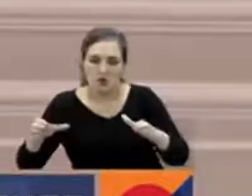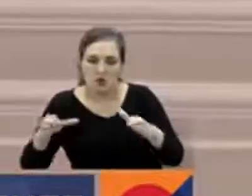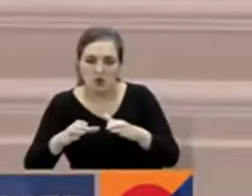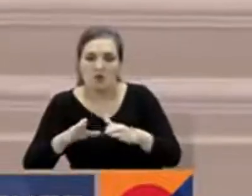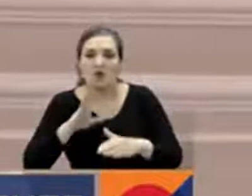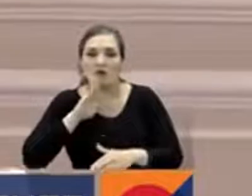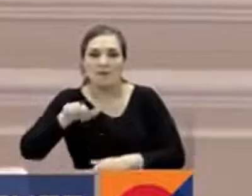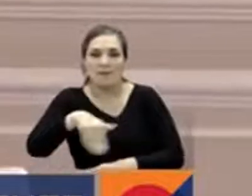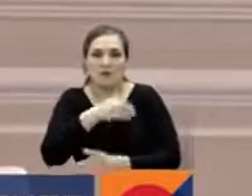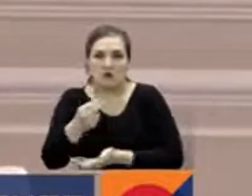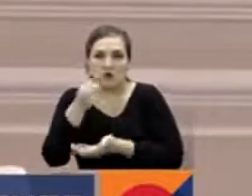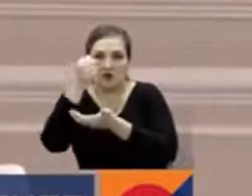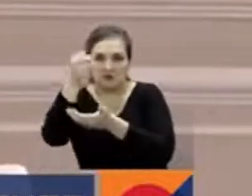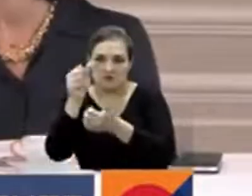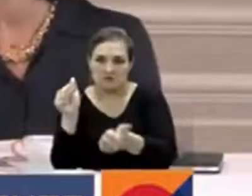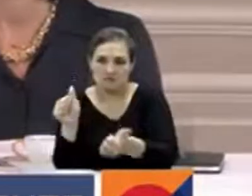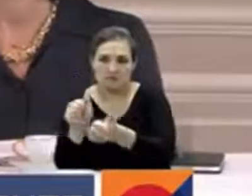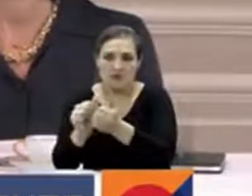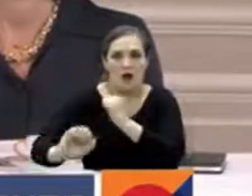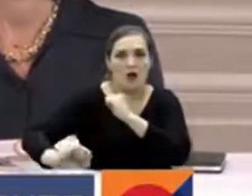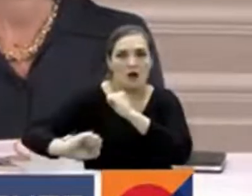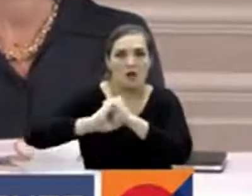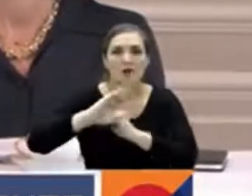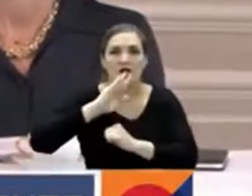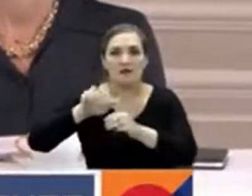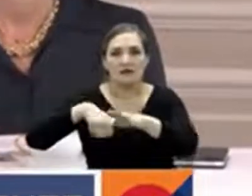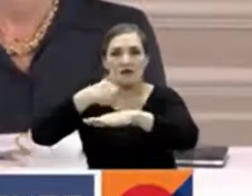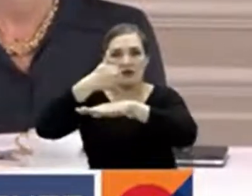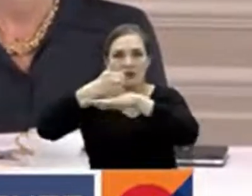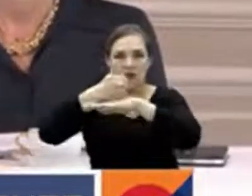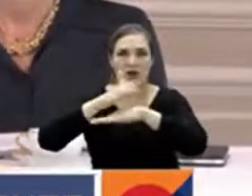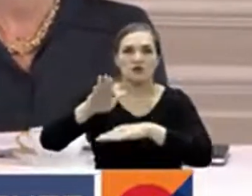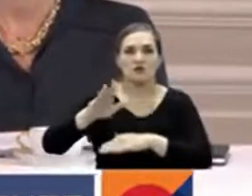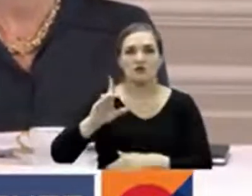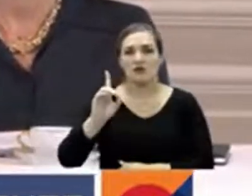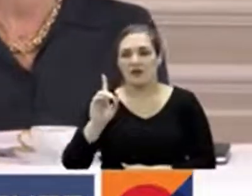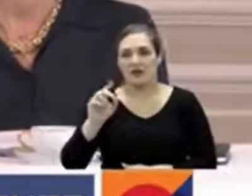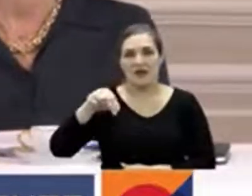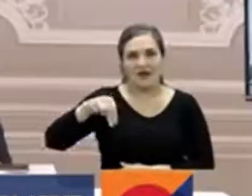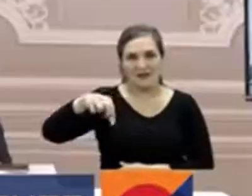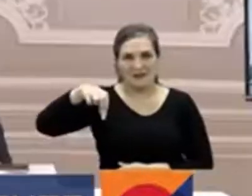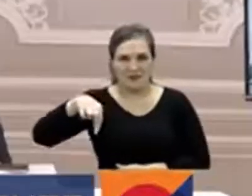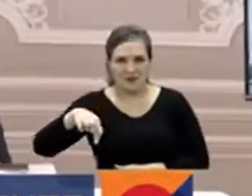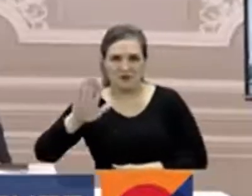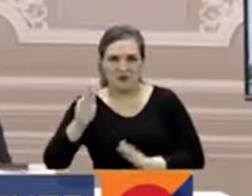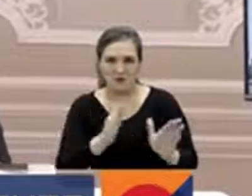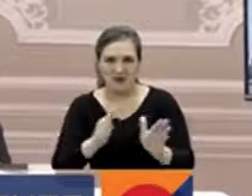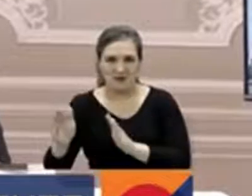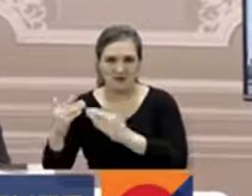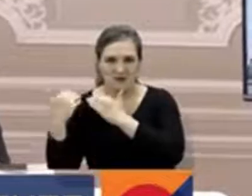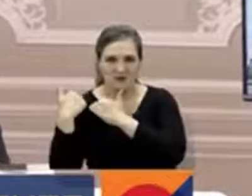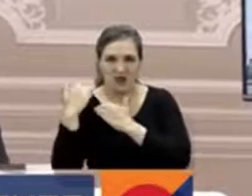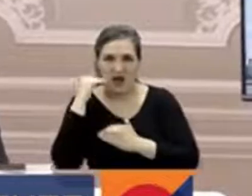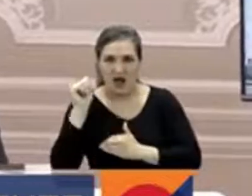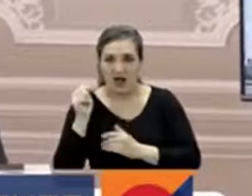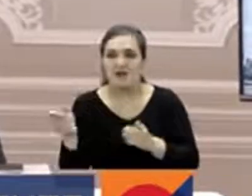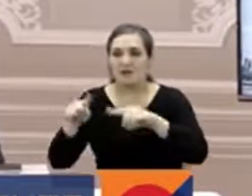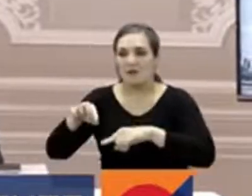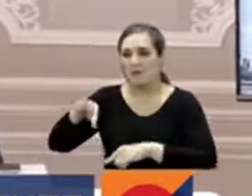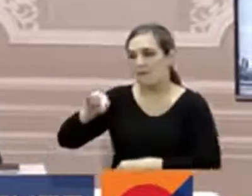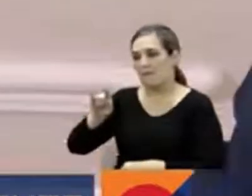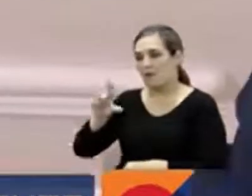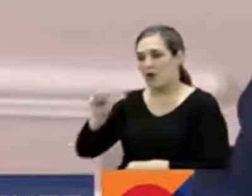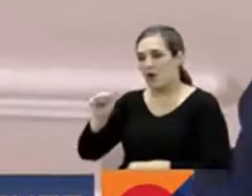ministro de Hacienda, y contará con el apoyo de la directora del Departamento Nacional de Planeación, Alejandra Botero, María Paula Correa, jefe